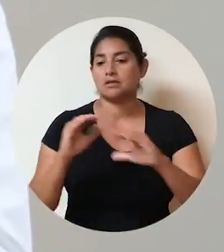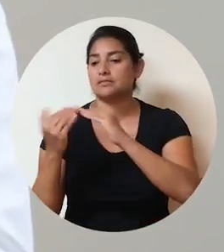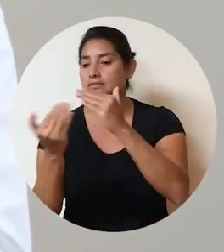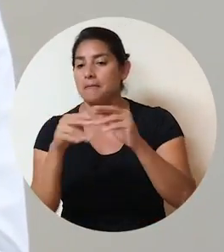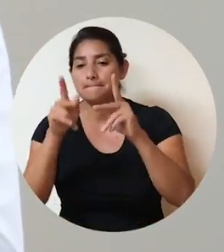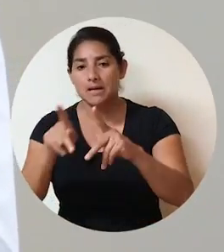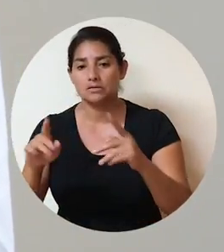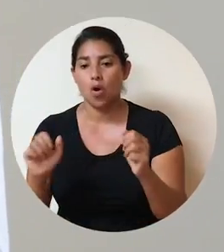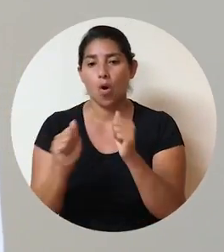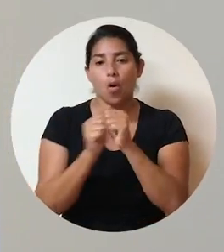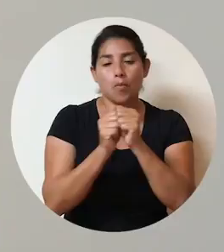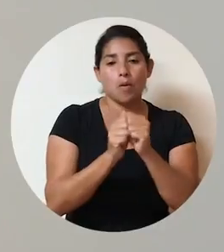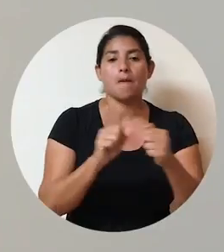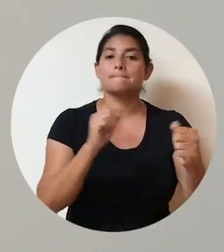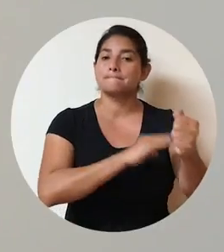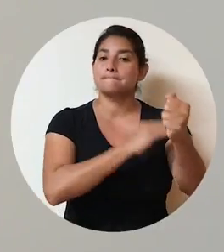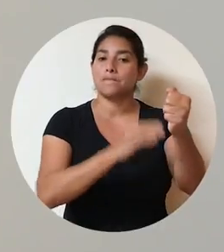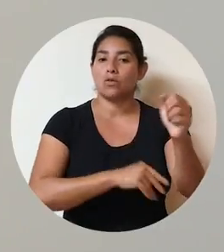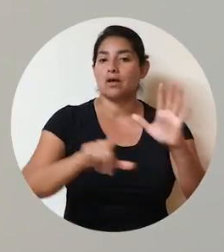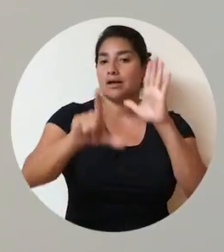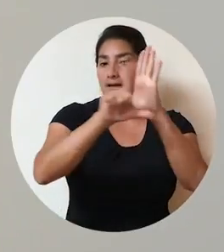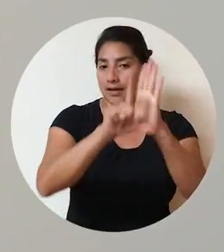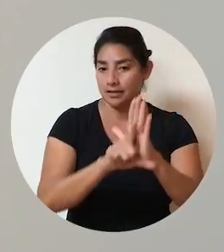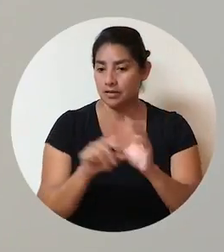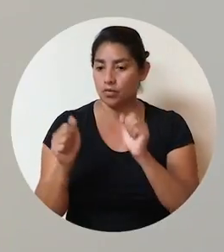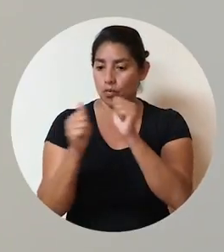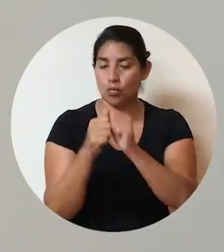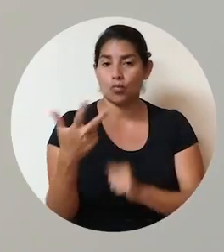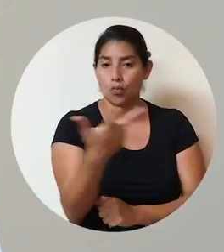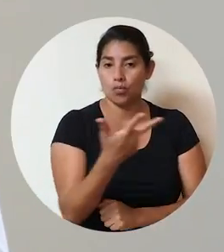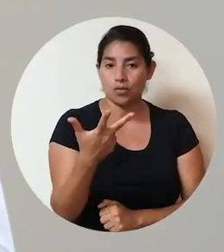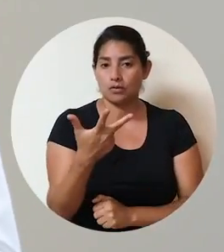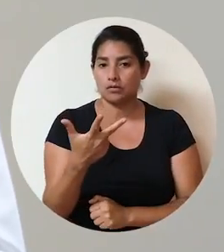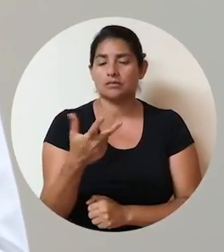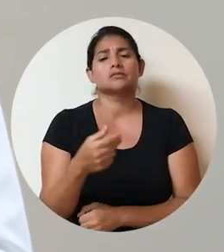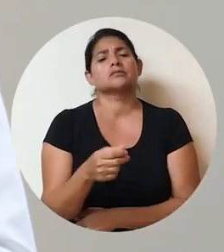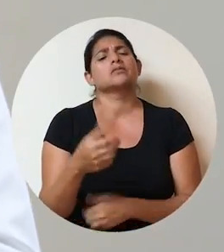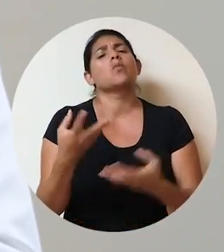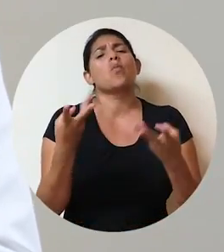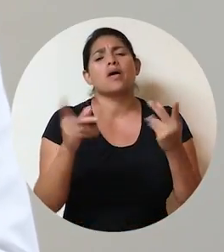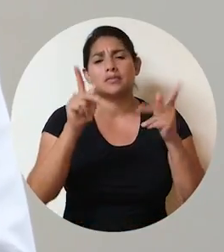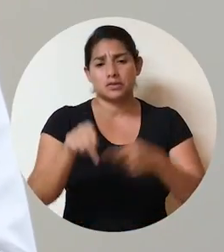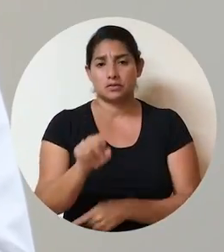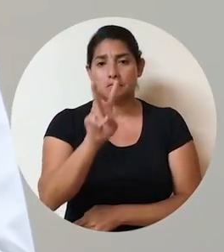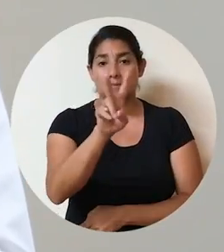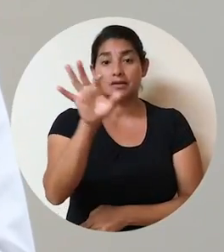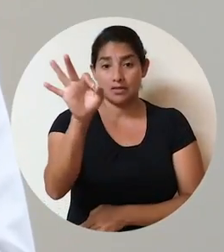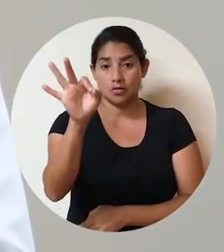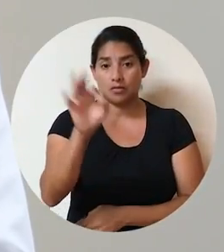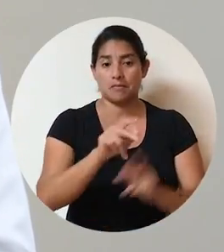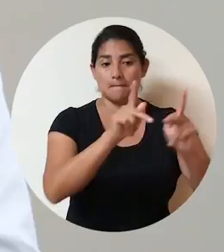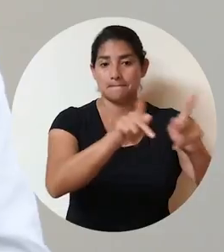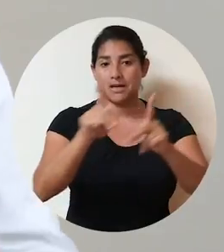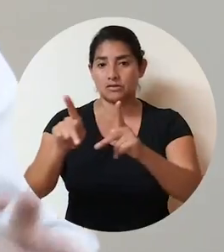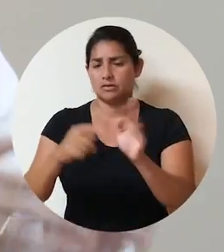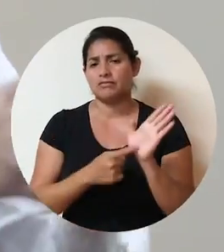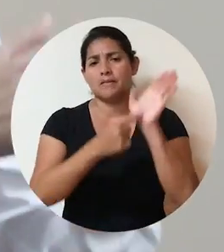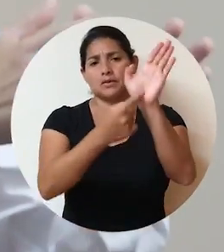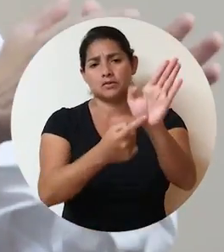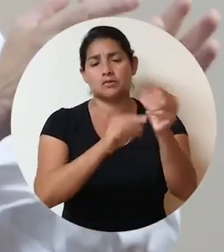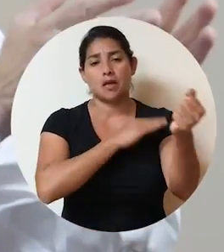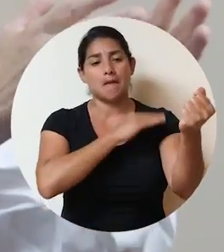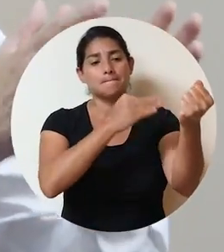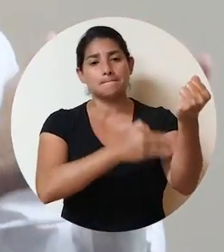con el acompañamiento del Poder Legislativo. Constará de 29 miembros. La